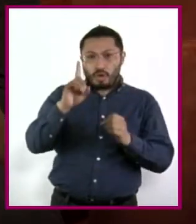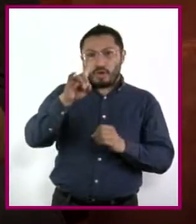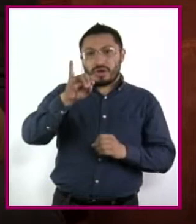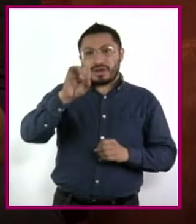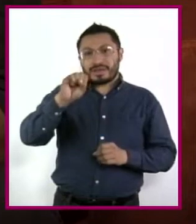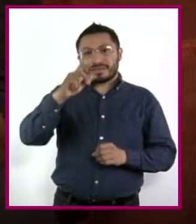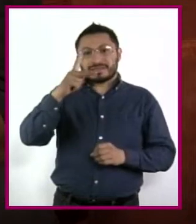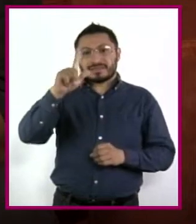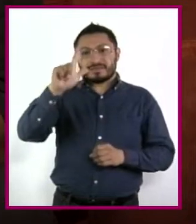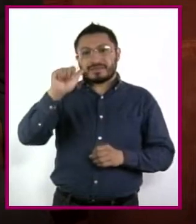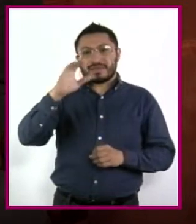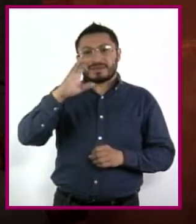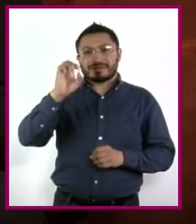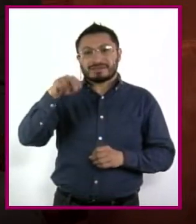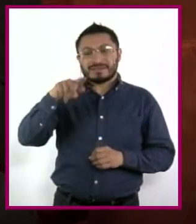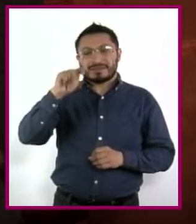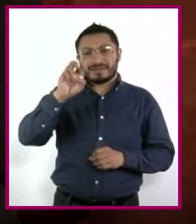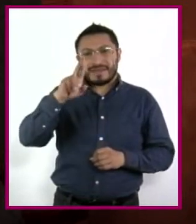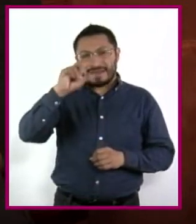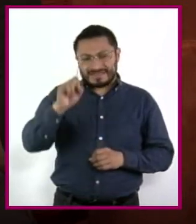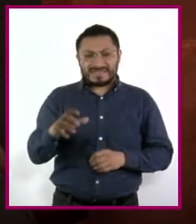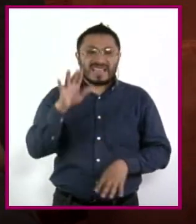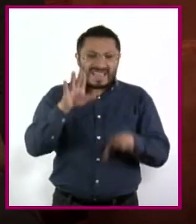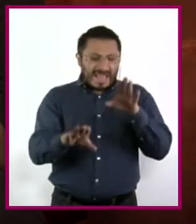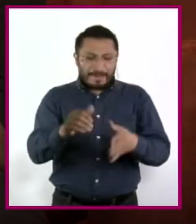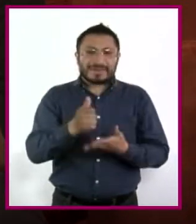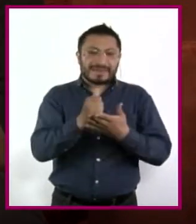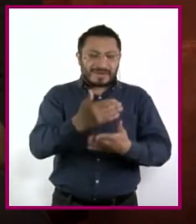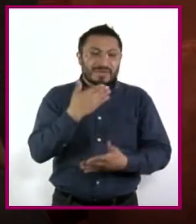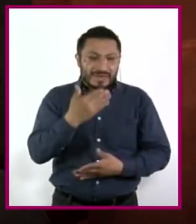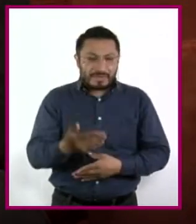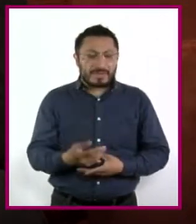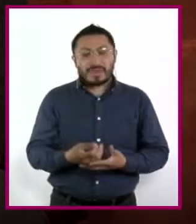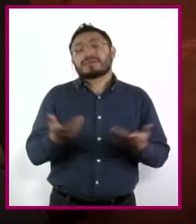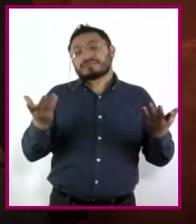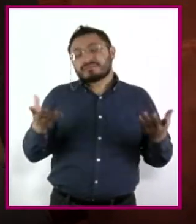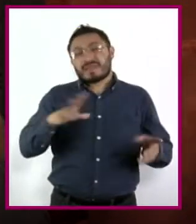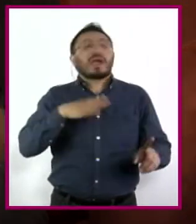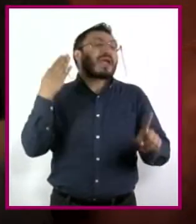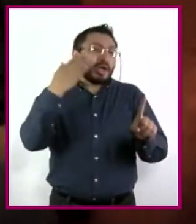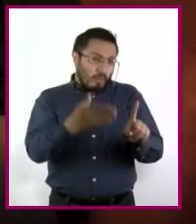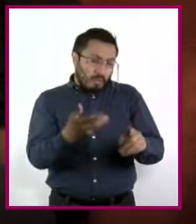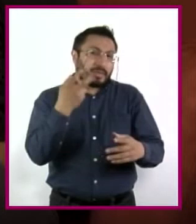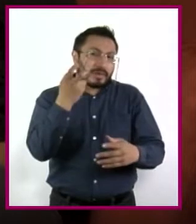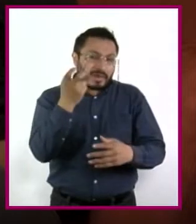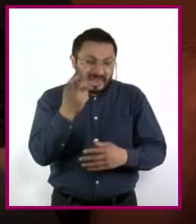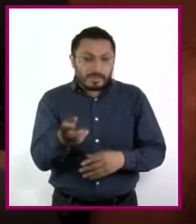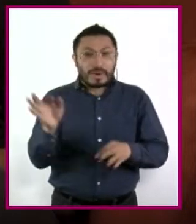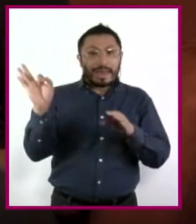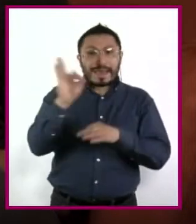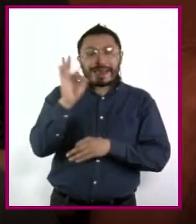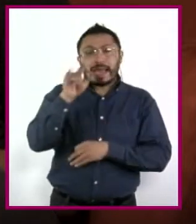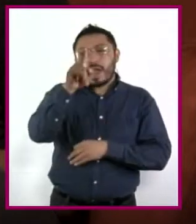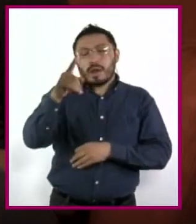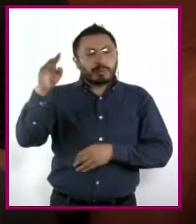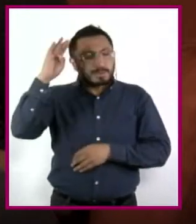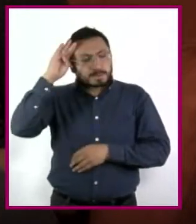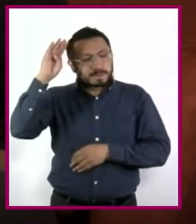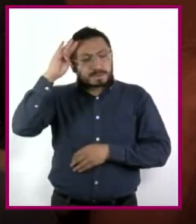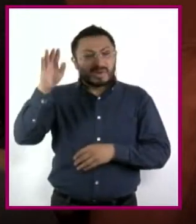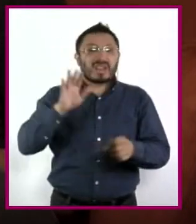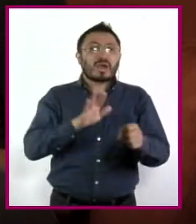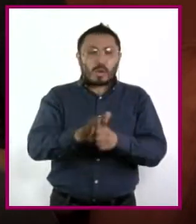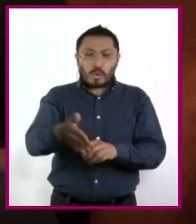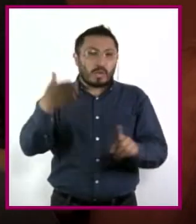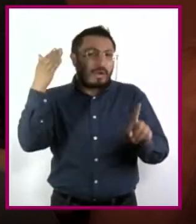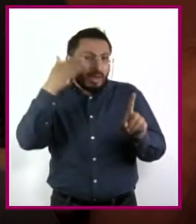tienen una utilidad en nuestra vida. Es cierto. Y seguro se están preguntando, ¿qué de útil puede